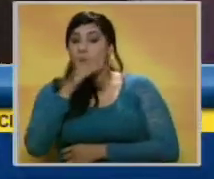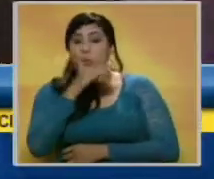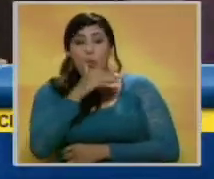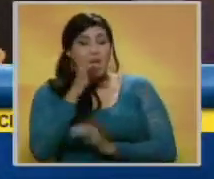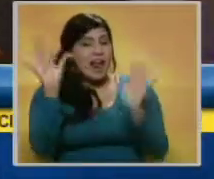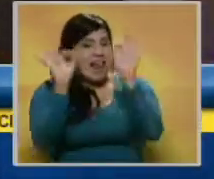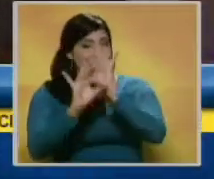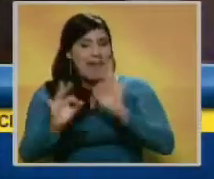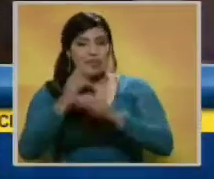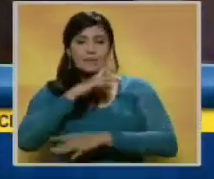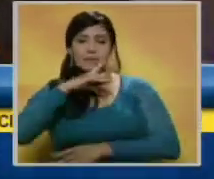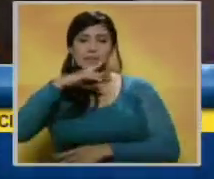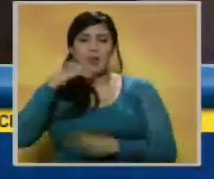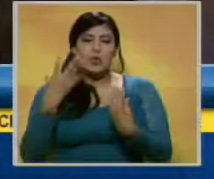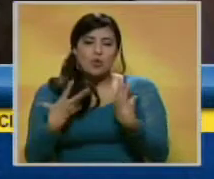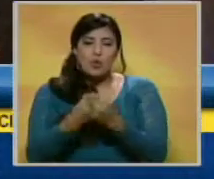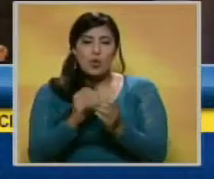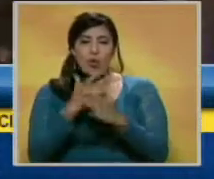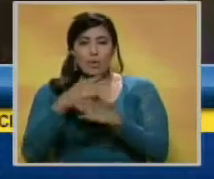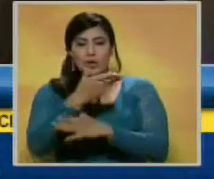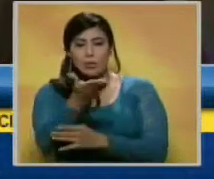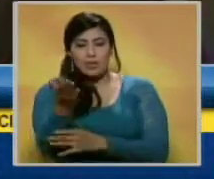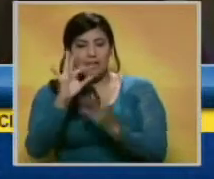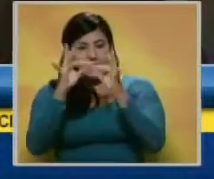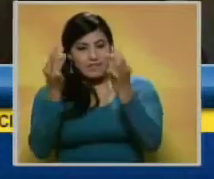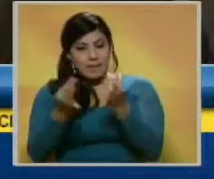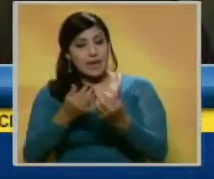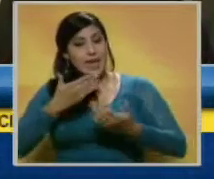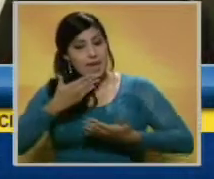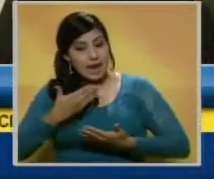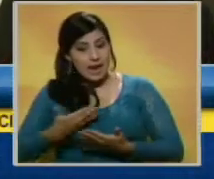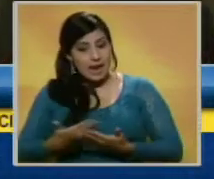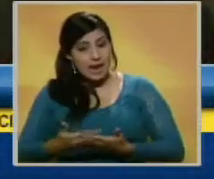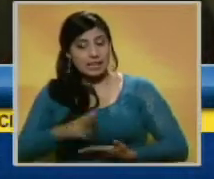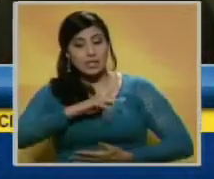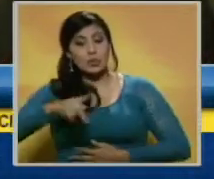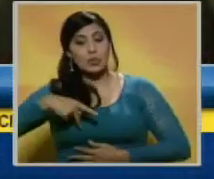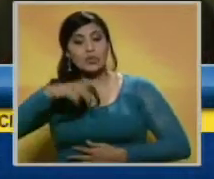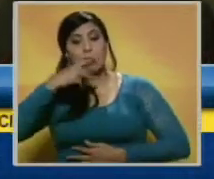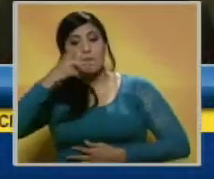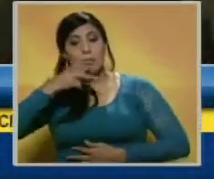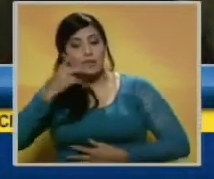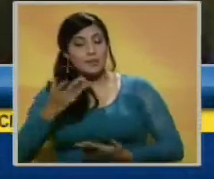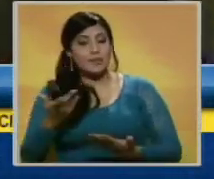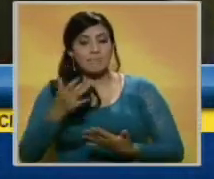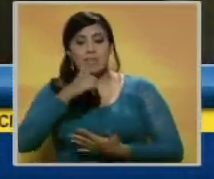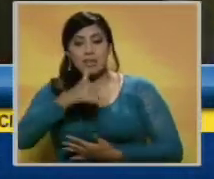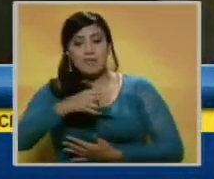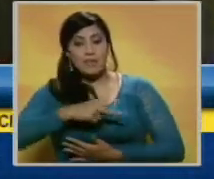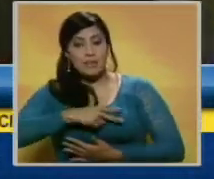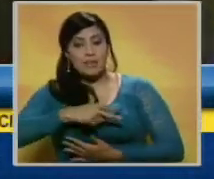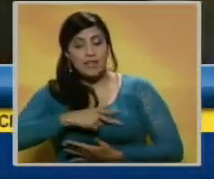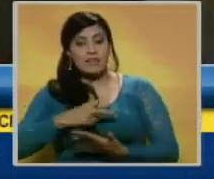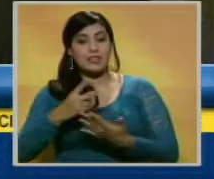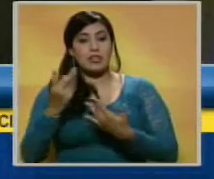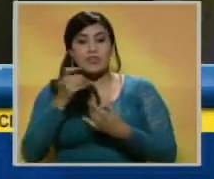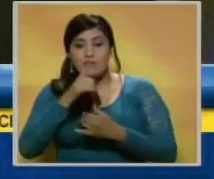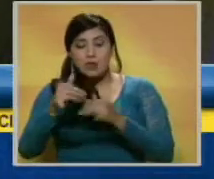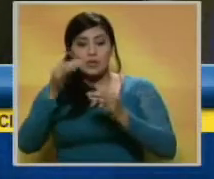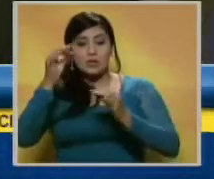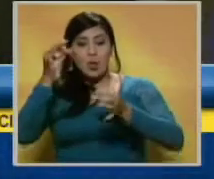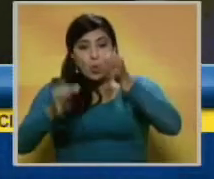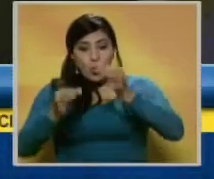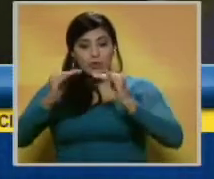más divino que compartir con ustedes, que son la familia. Pero gracias a nuestra política de Noticiero Venevisión, información